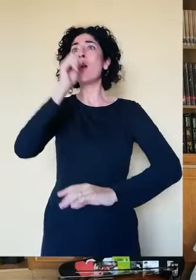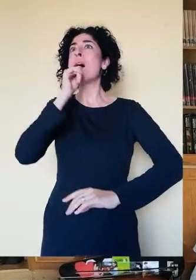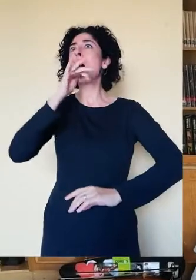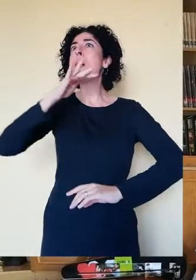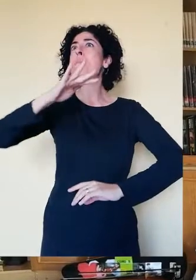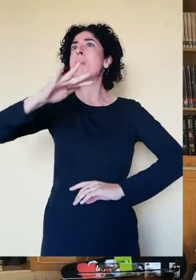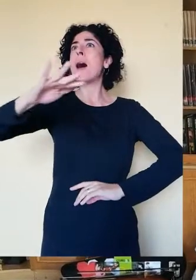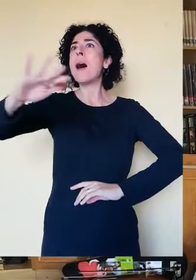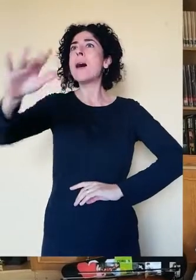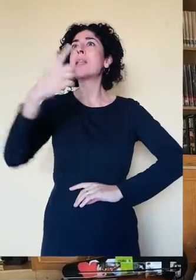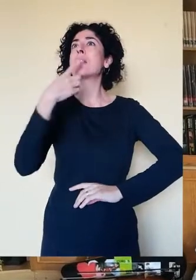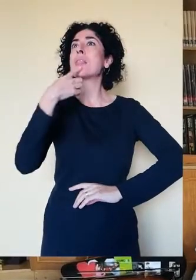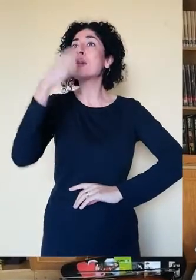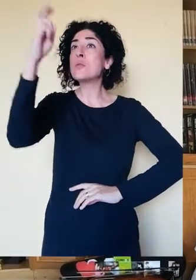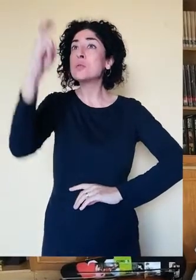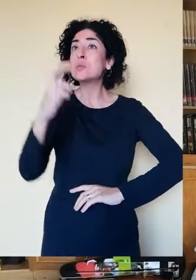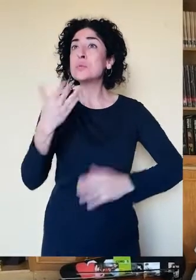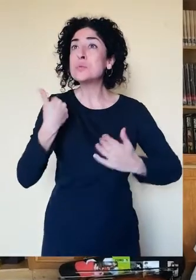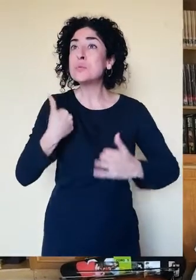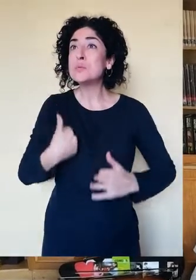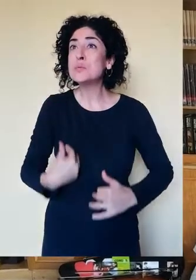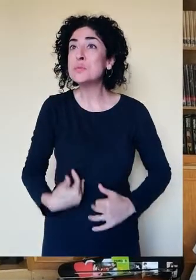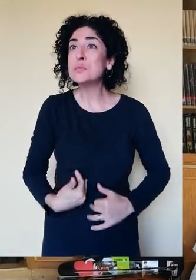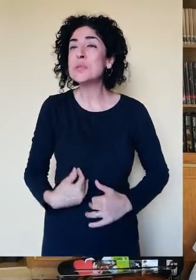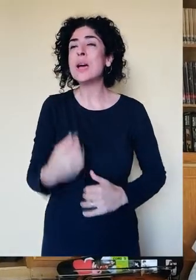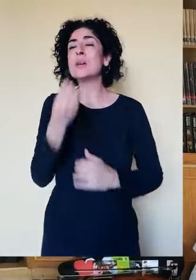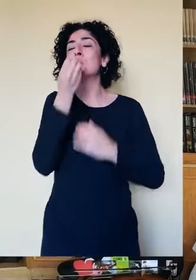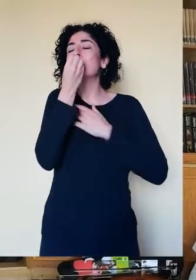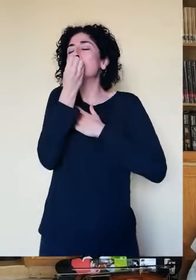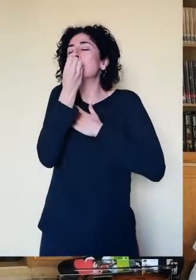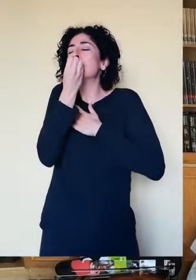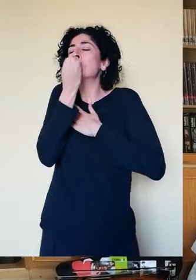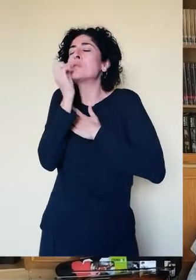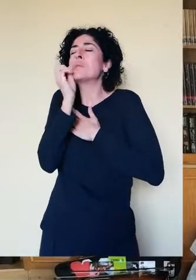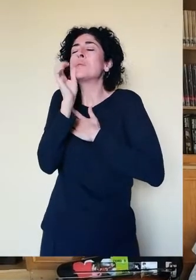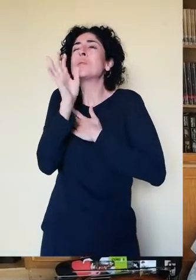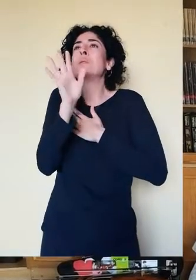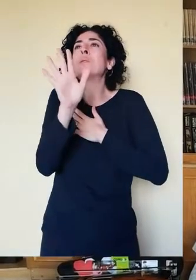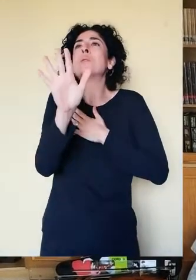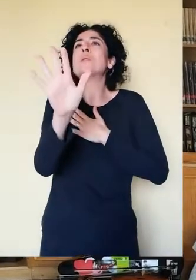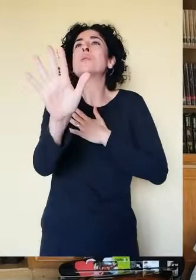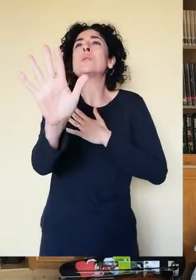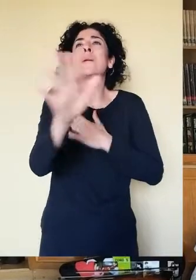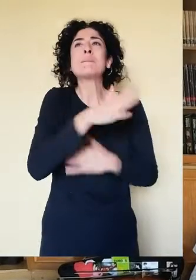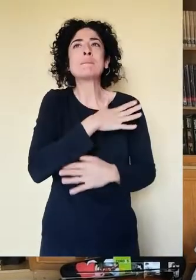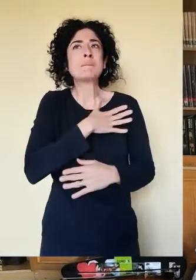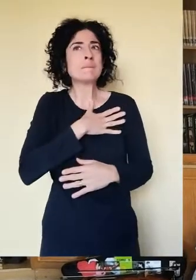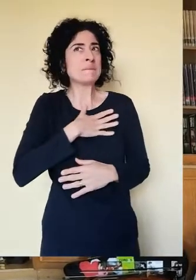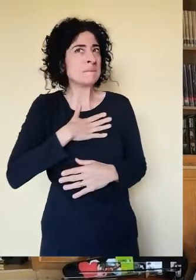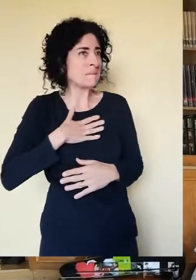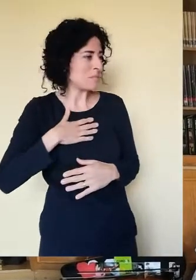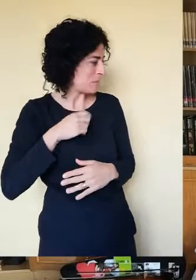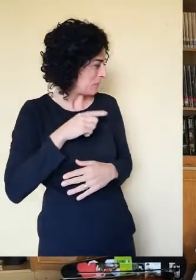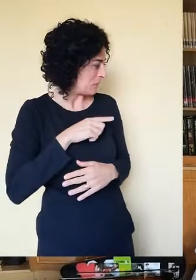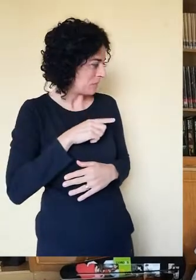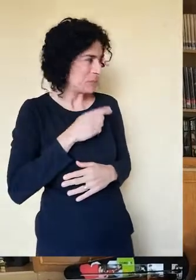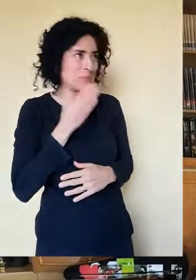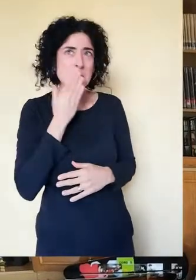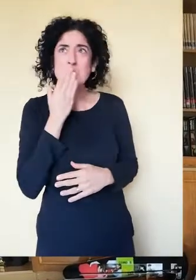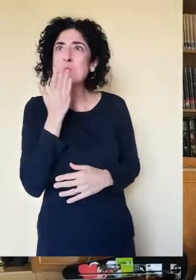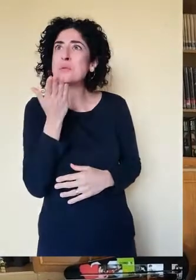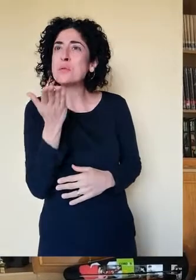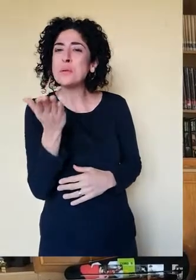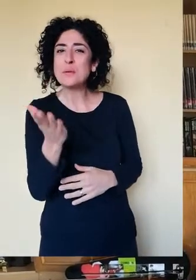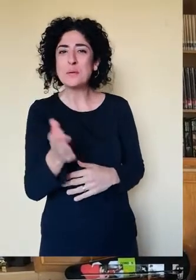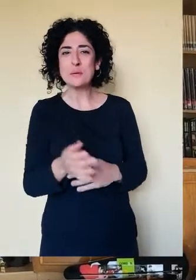Hola, hola, Mar, te digo al llegar, un besito lindo te queremos